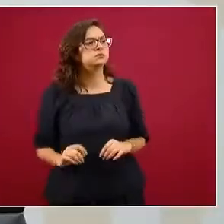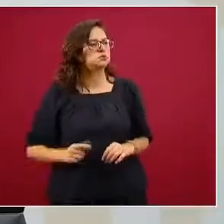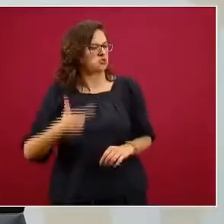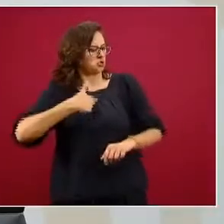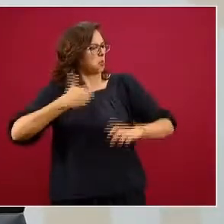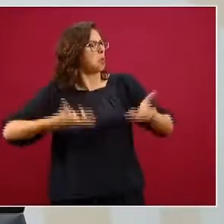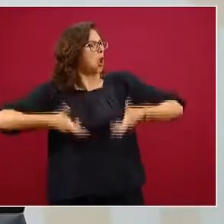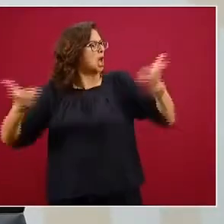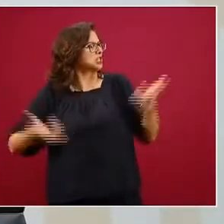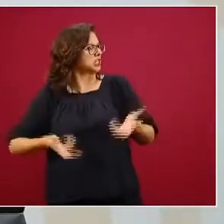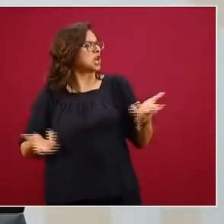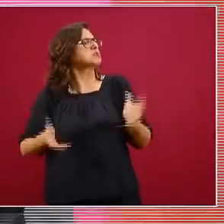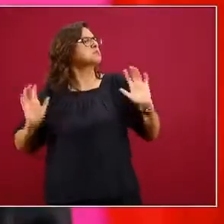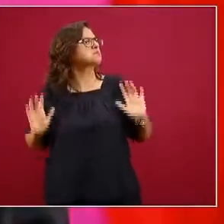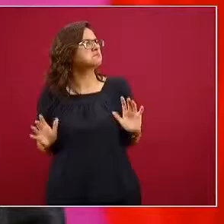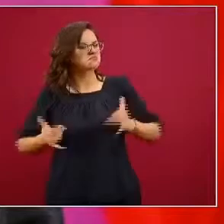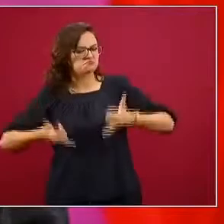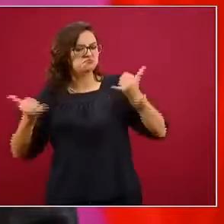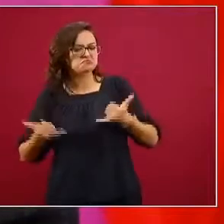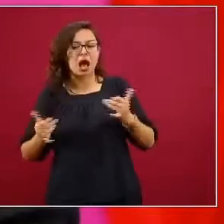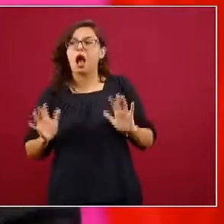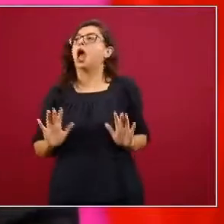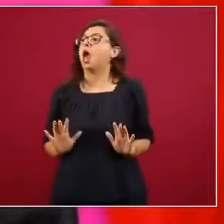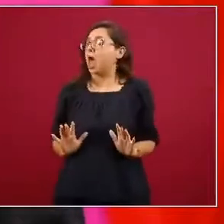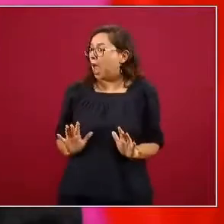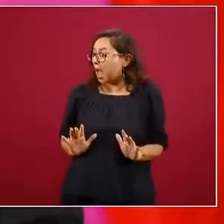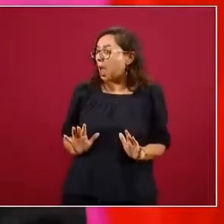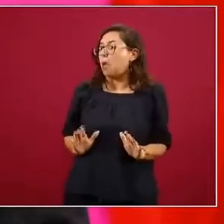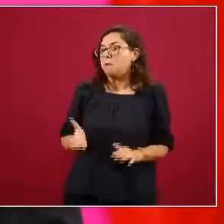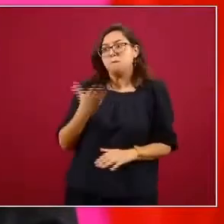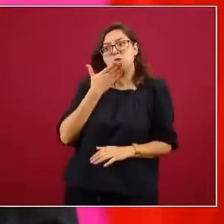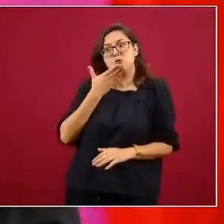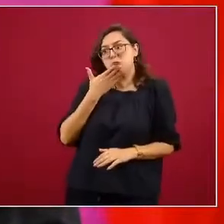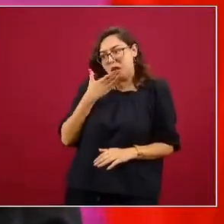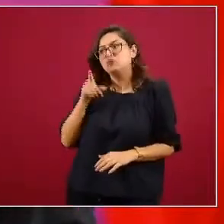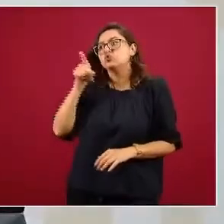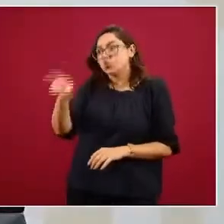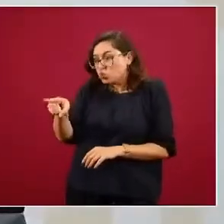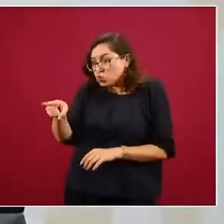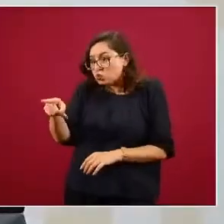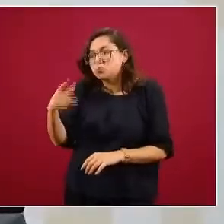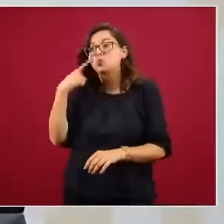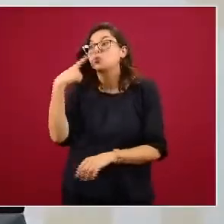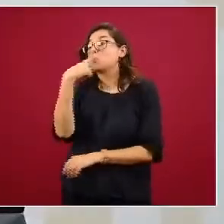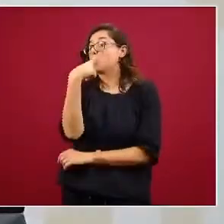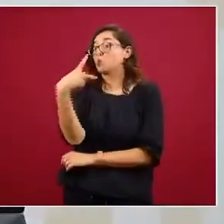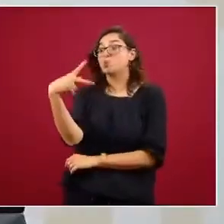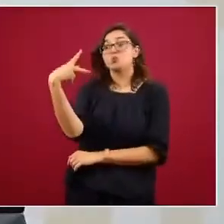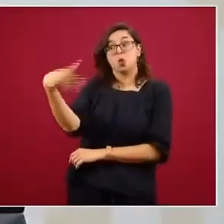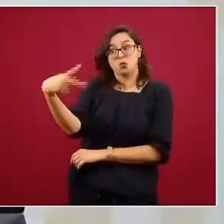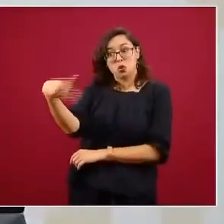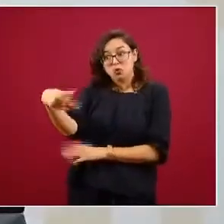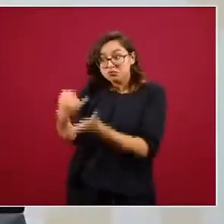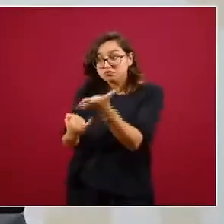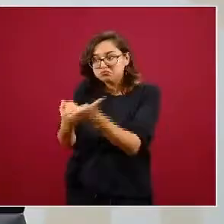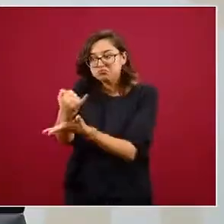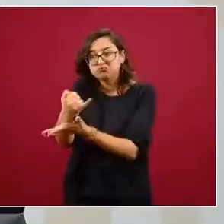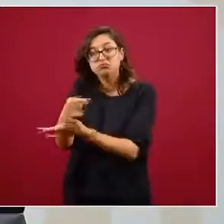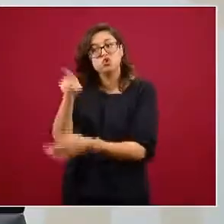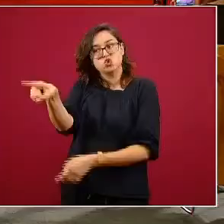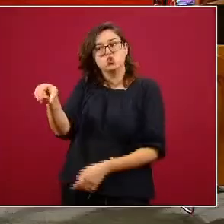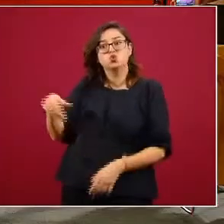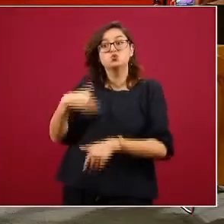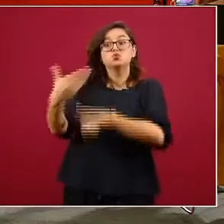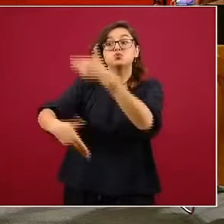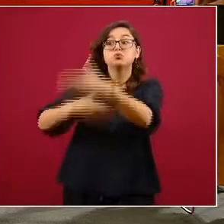hacer estas otras actividades, muy bien, el Estado ha de responder por sus decisiones soberanas. Ese